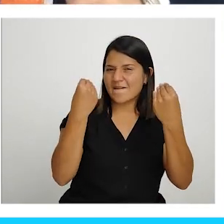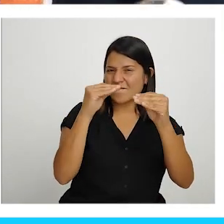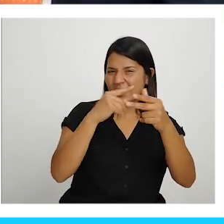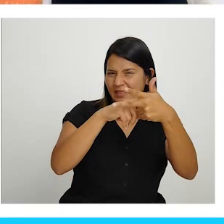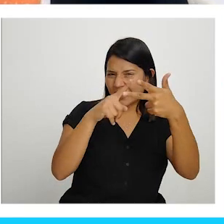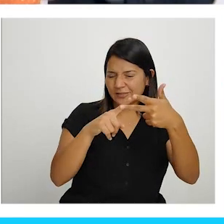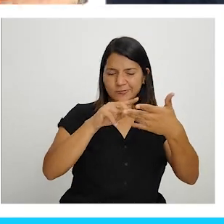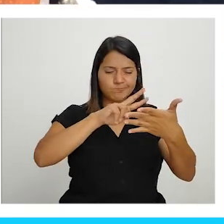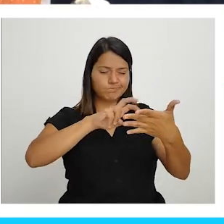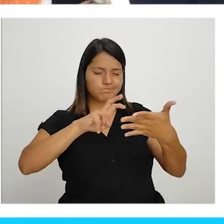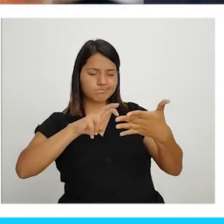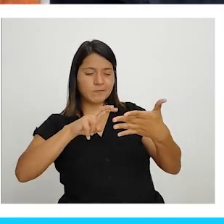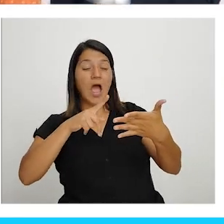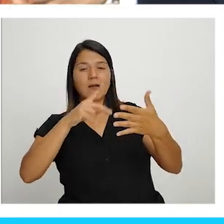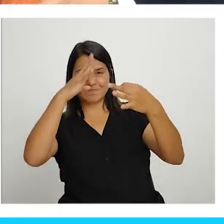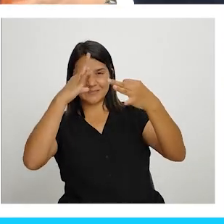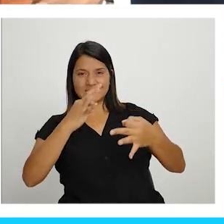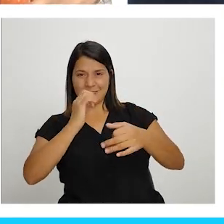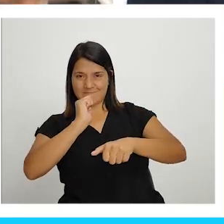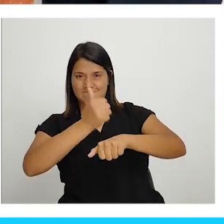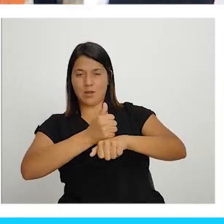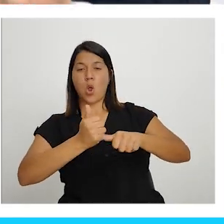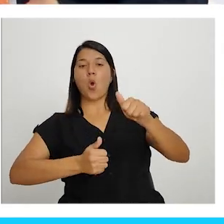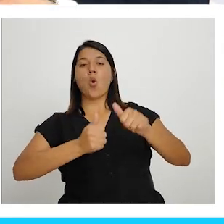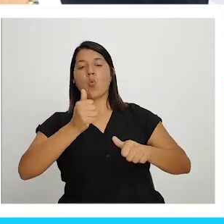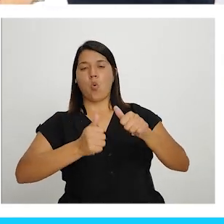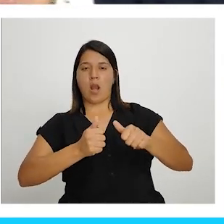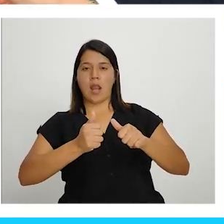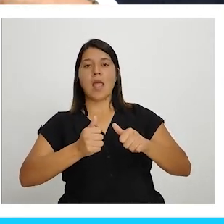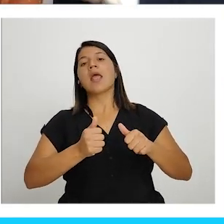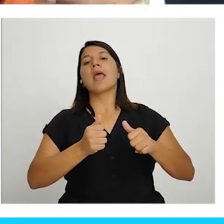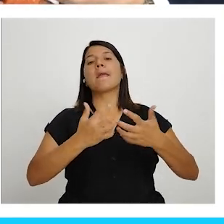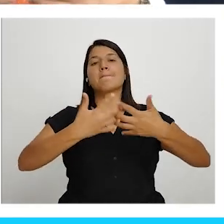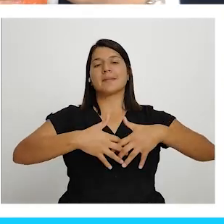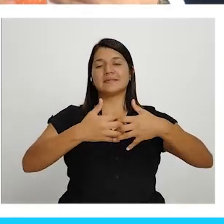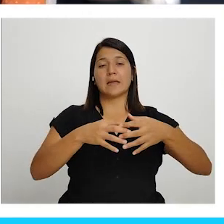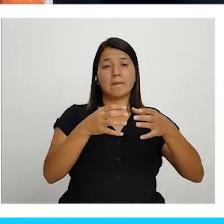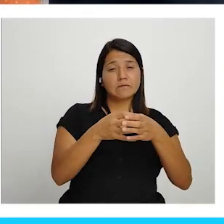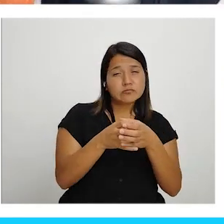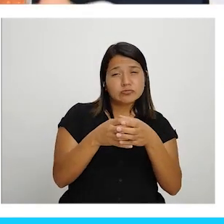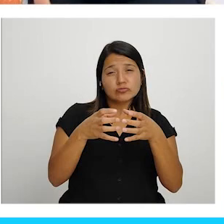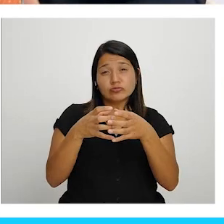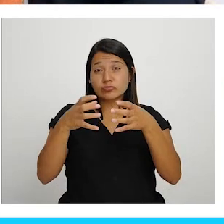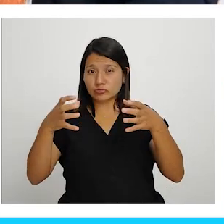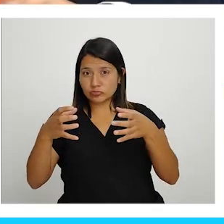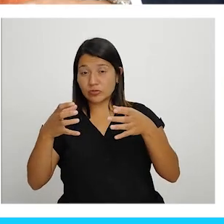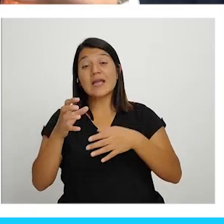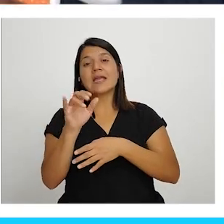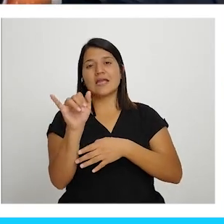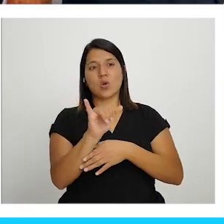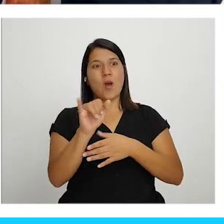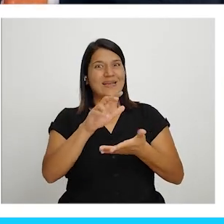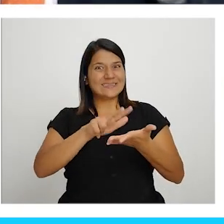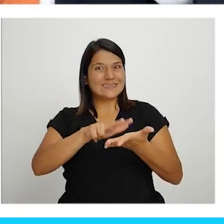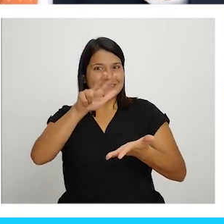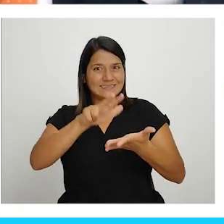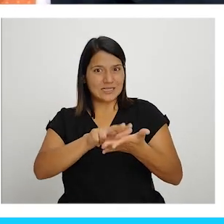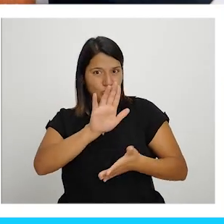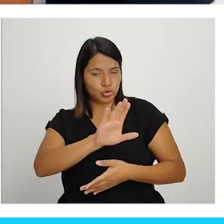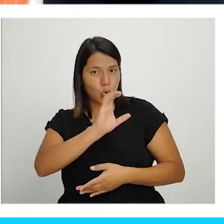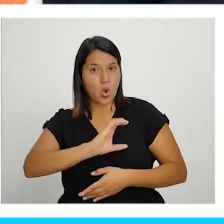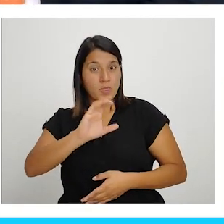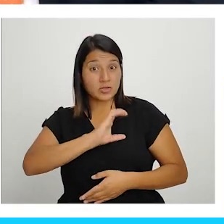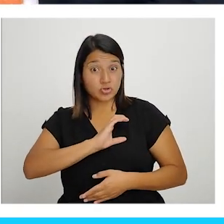mediana, y además les otorga formalmente la condición, la certificación. Bueno, hemos ampliado a 4 años, para que por 4 años las